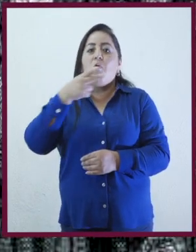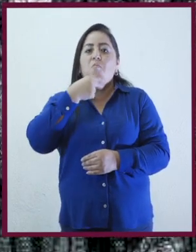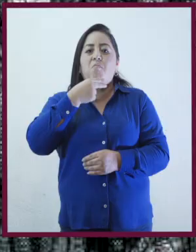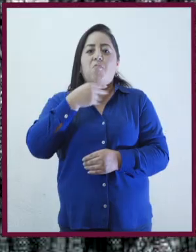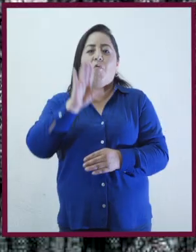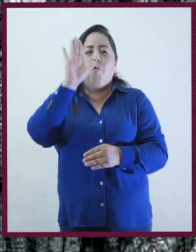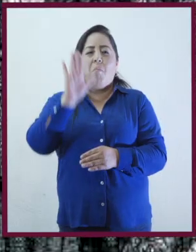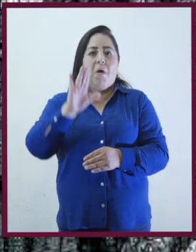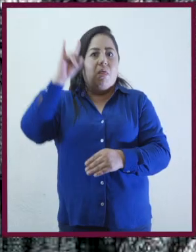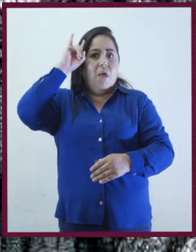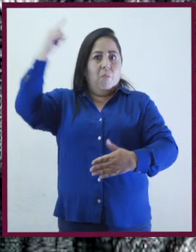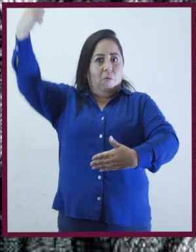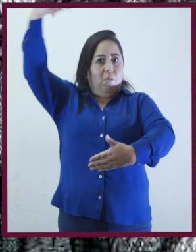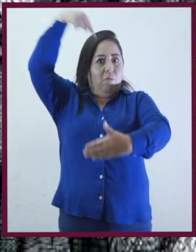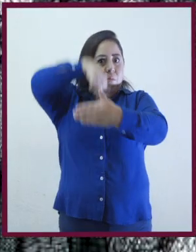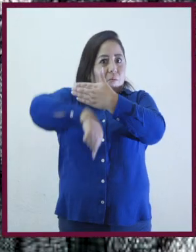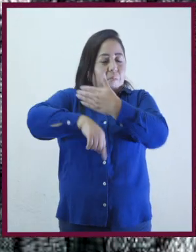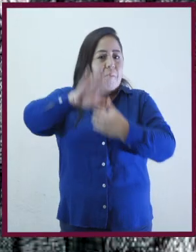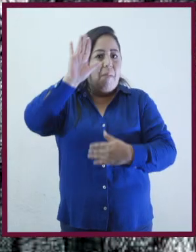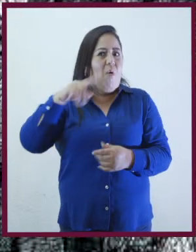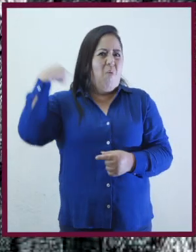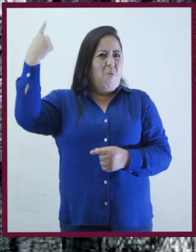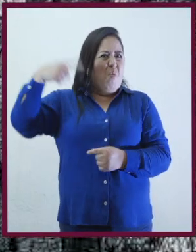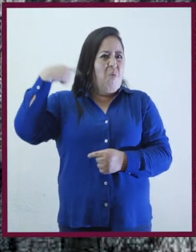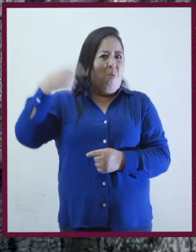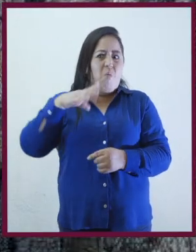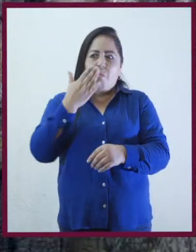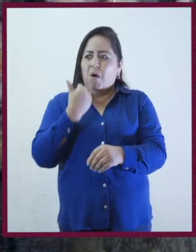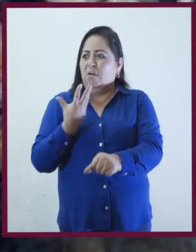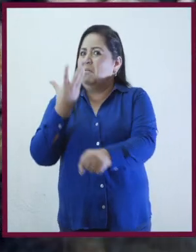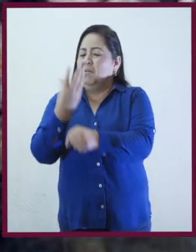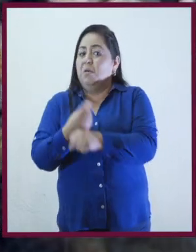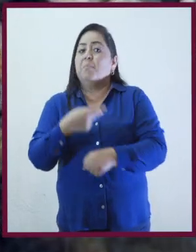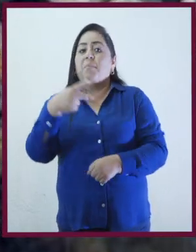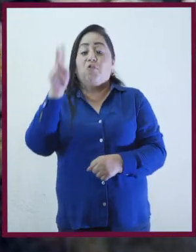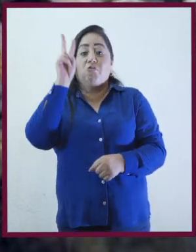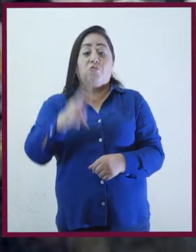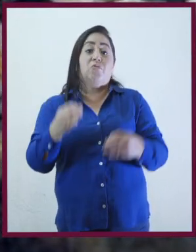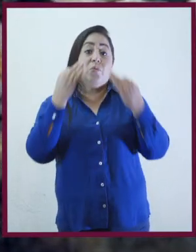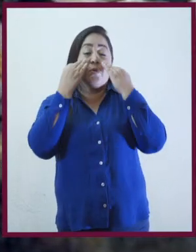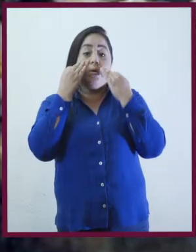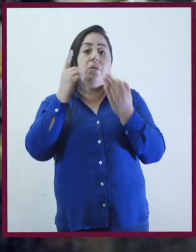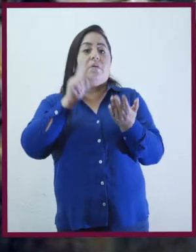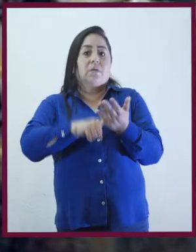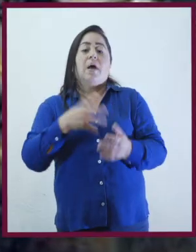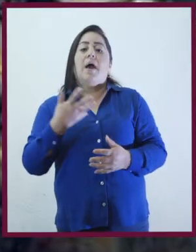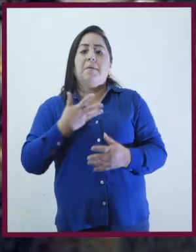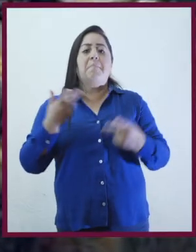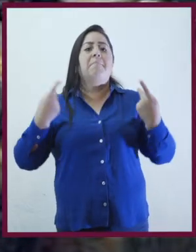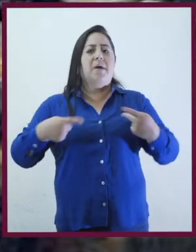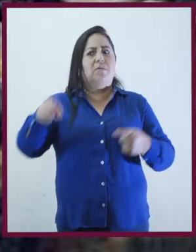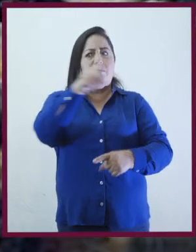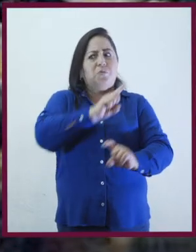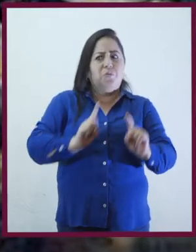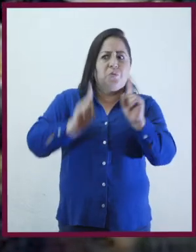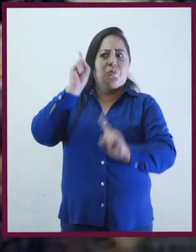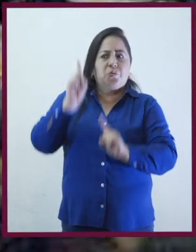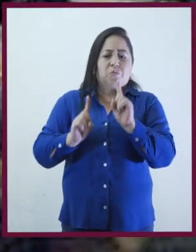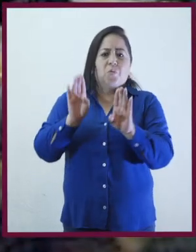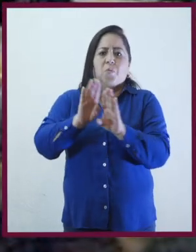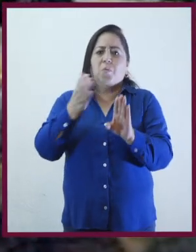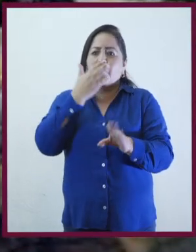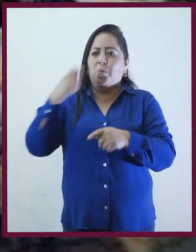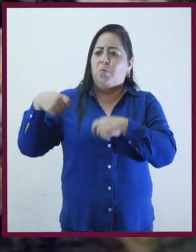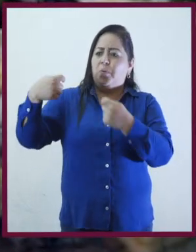un poseído por el demonio o un loco sin remedio, su testimonio demostró que había personas que dudaban de las